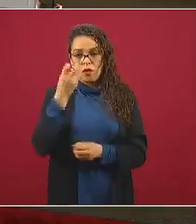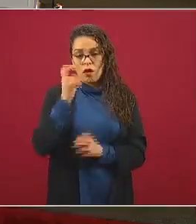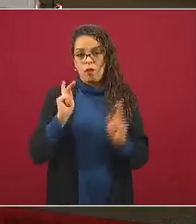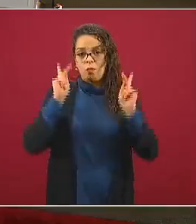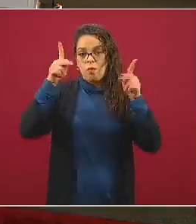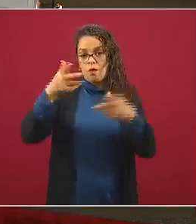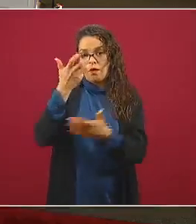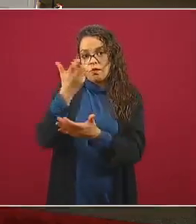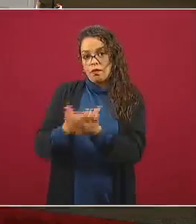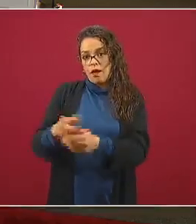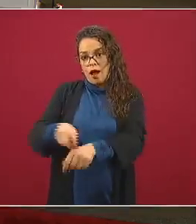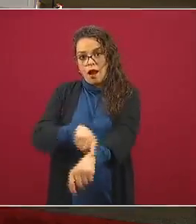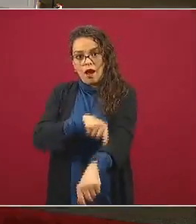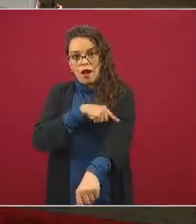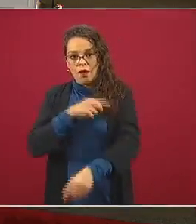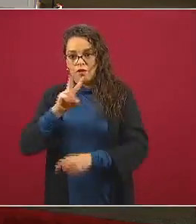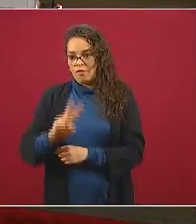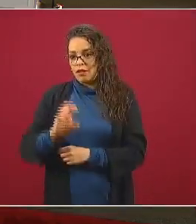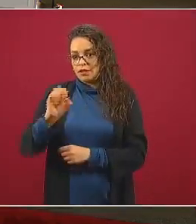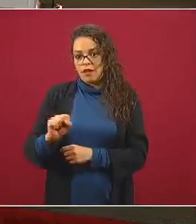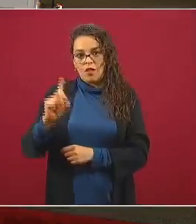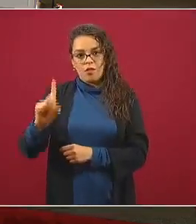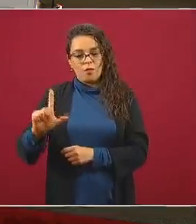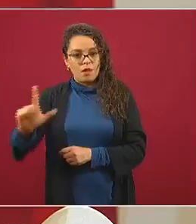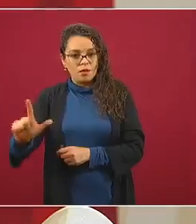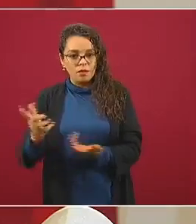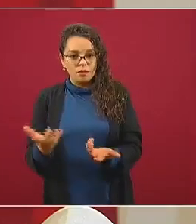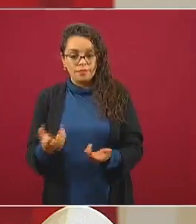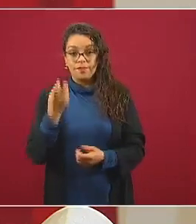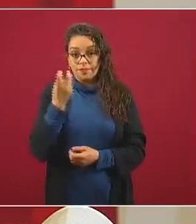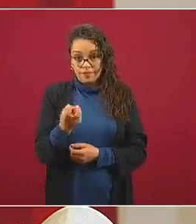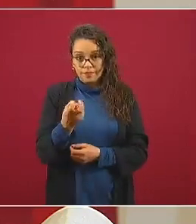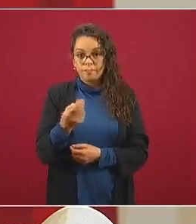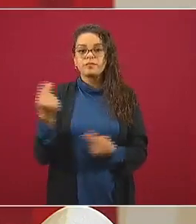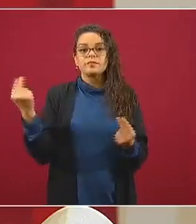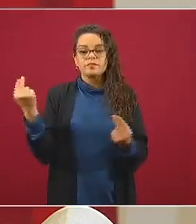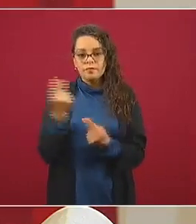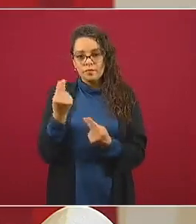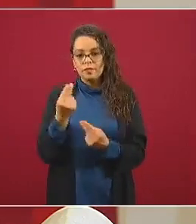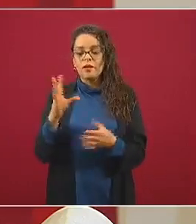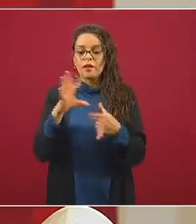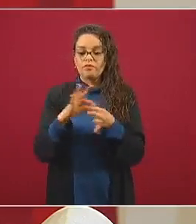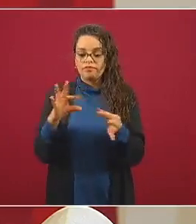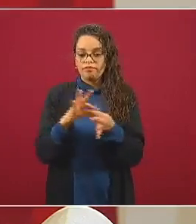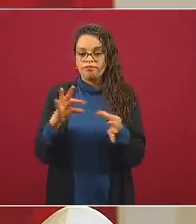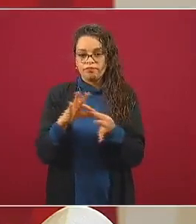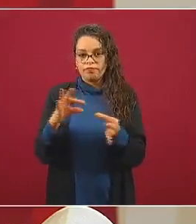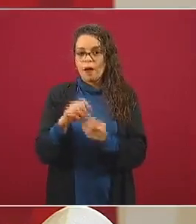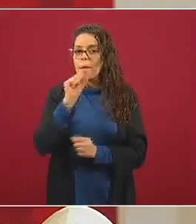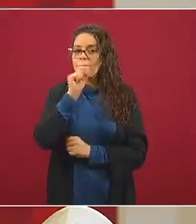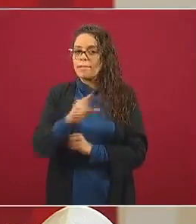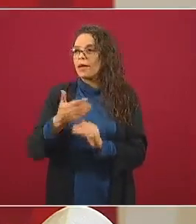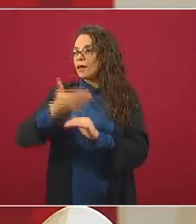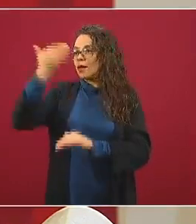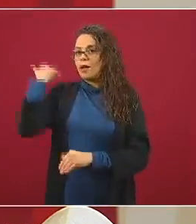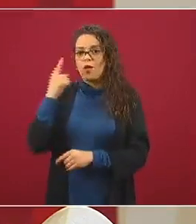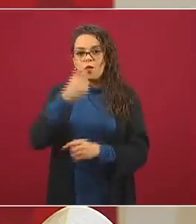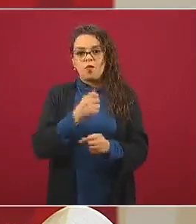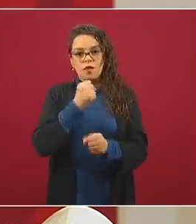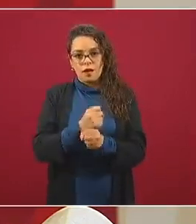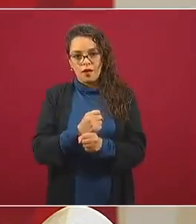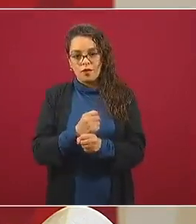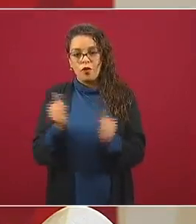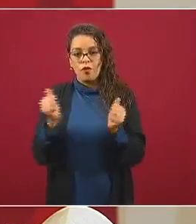largo. Entonces, pues vamos inclusive a hablar, como lo hicimos el año pasado, con el secretario